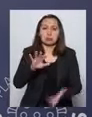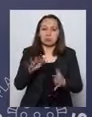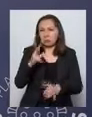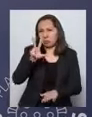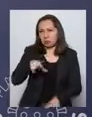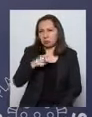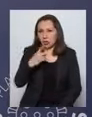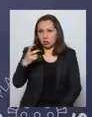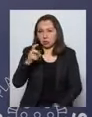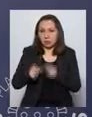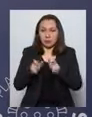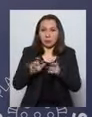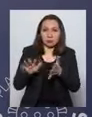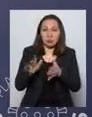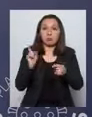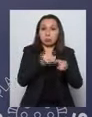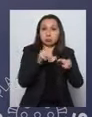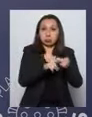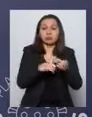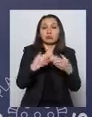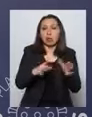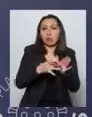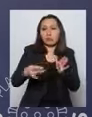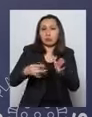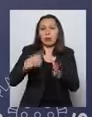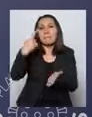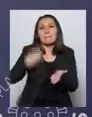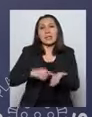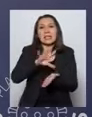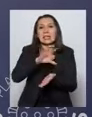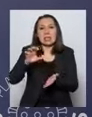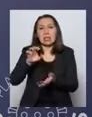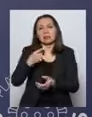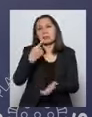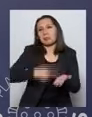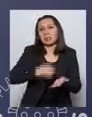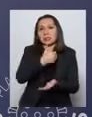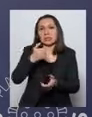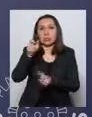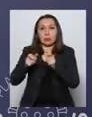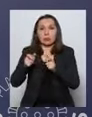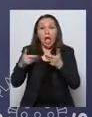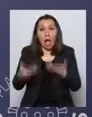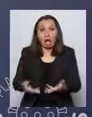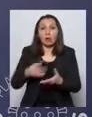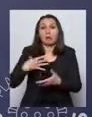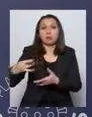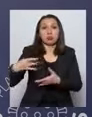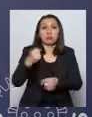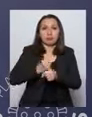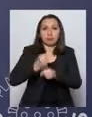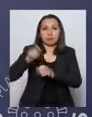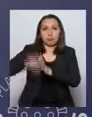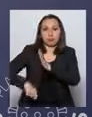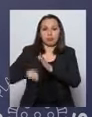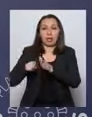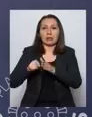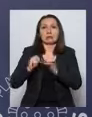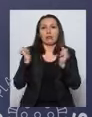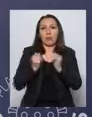persona y han sido contratados ya alrededor de mil 500 mil 600 puede ser hoy día persona a través de este mecanismo